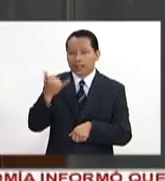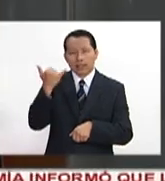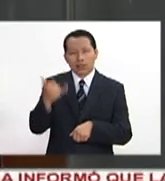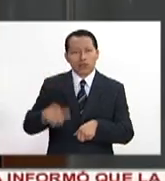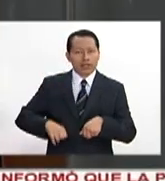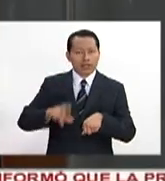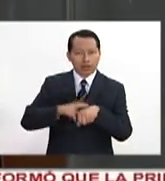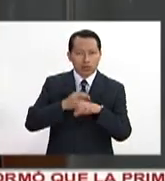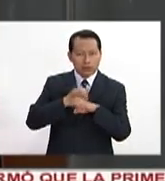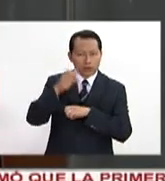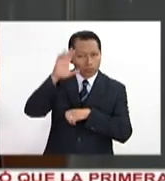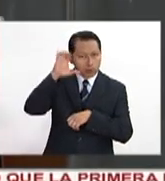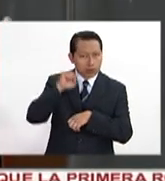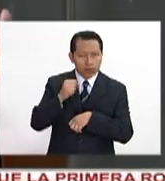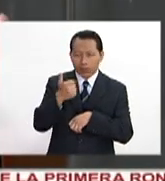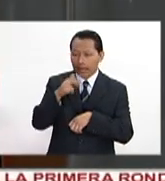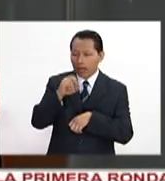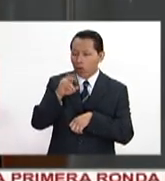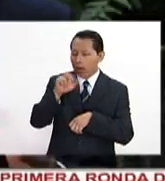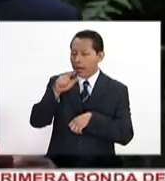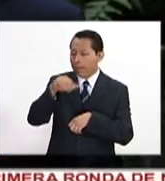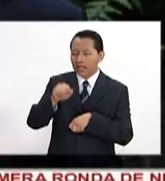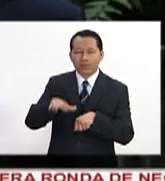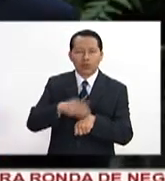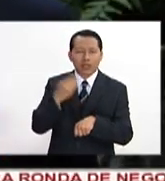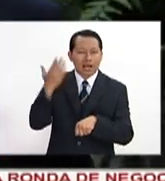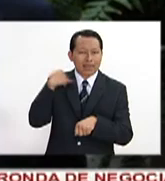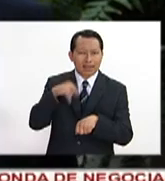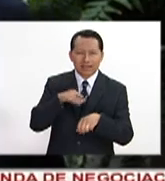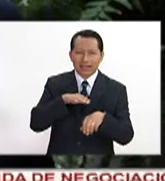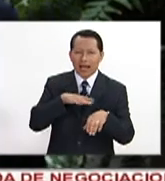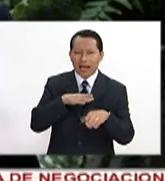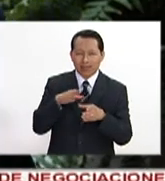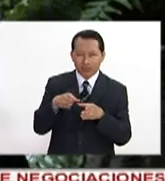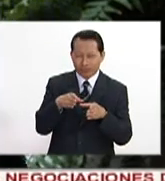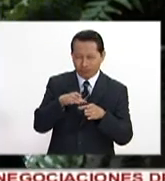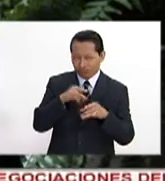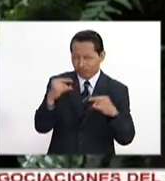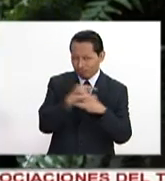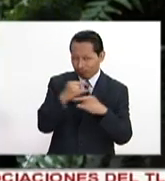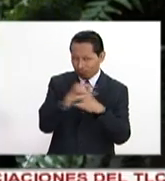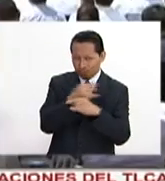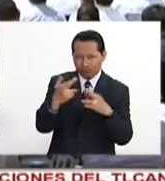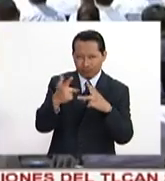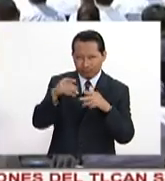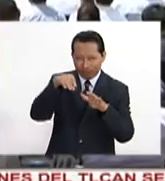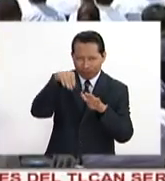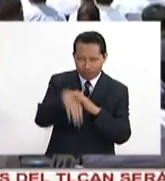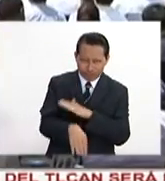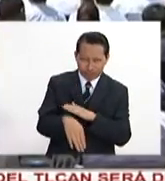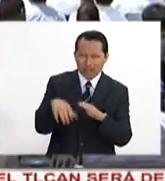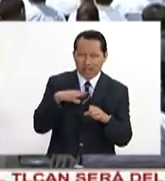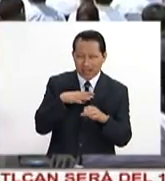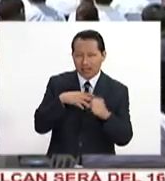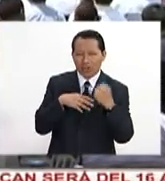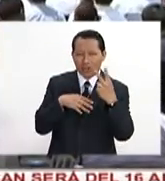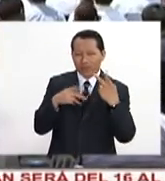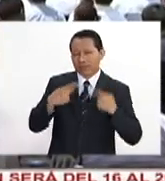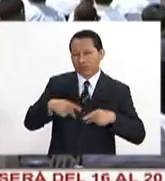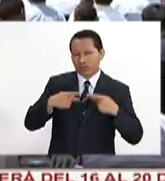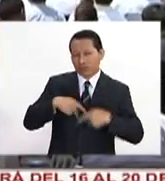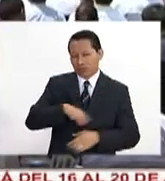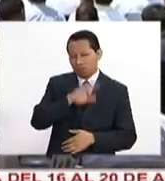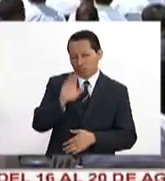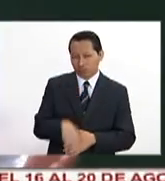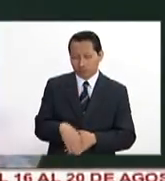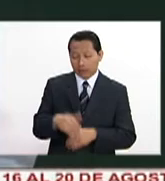estado de Morelos, Graco Ramírez, por el caso del socavón en el Paso Express y que provocó la muerte de 2 personas. Ambos